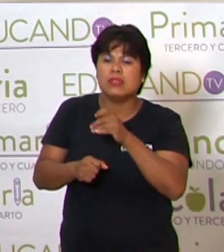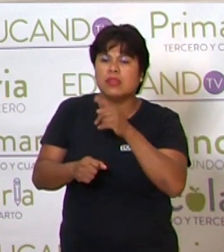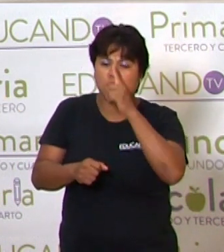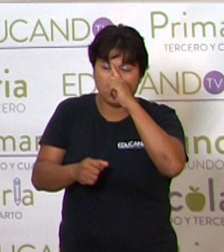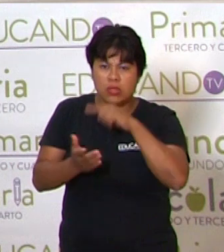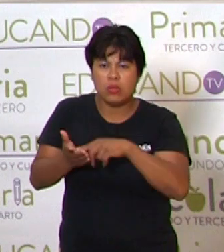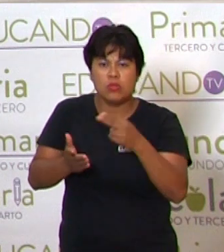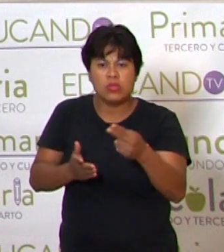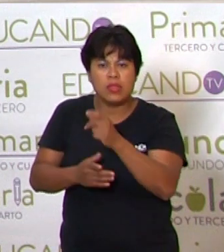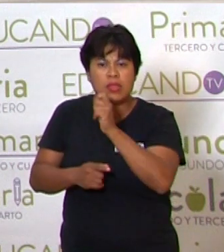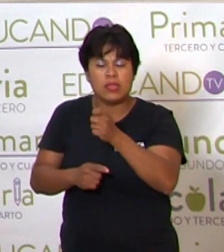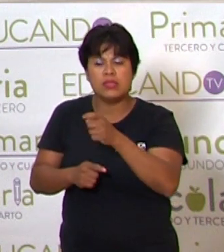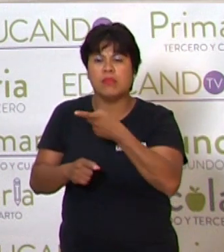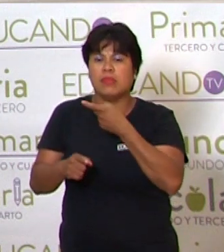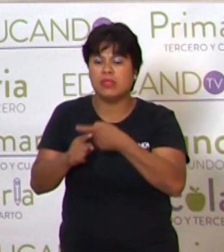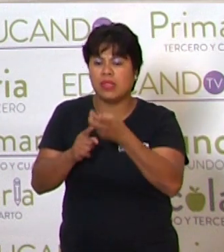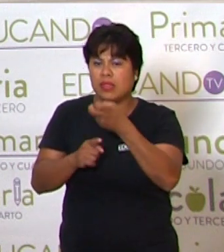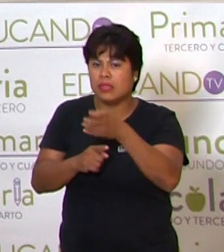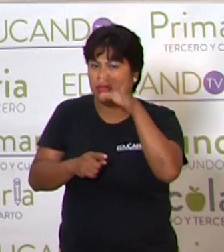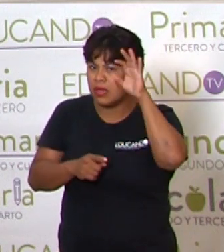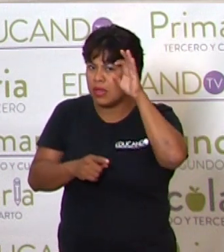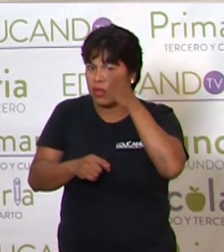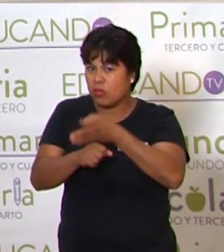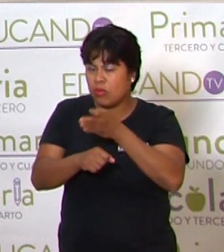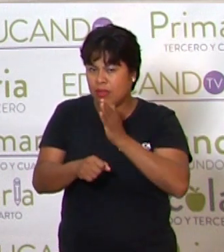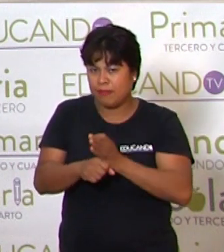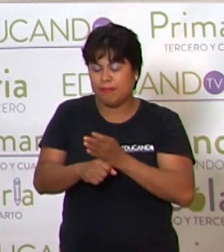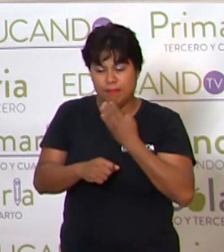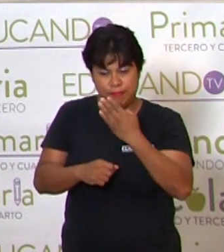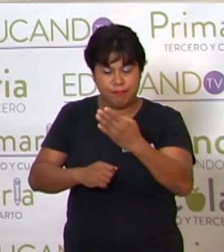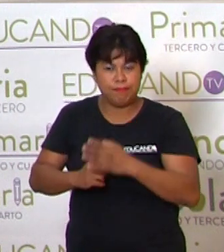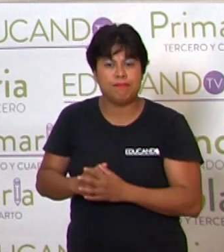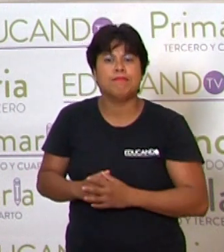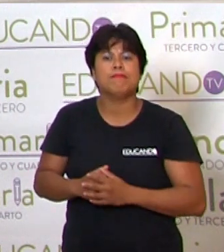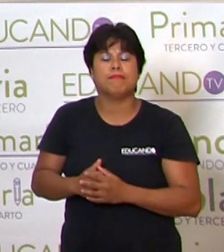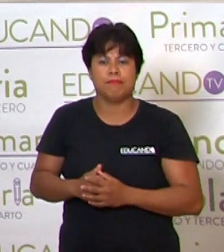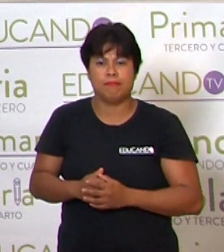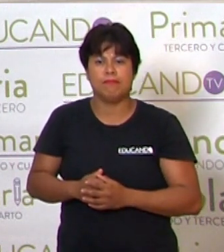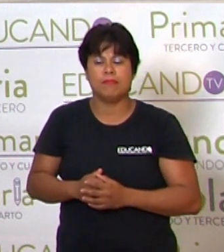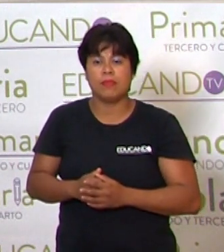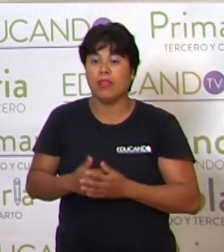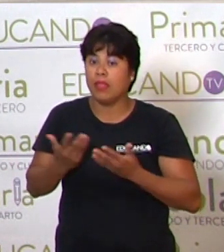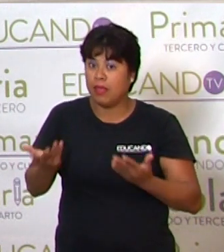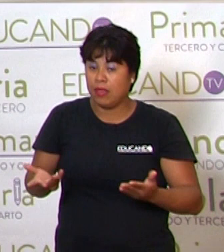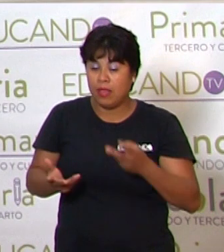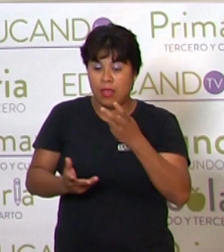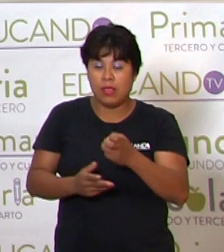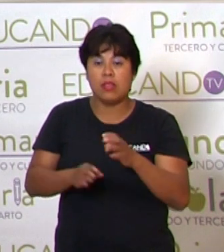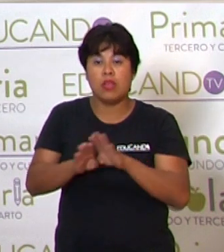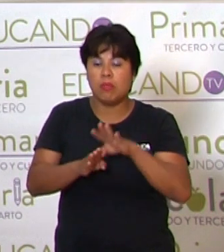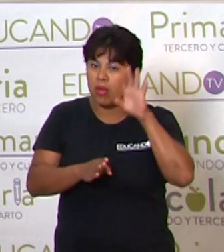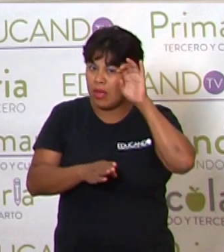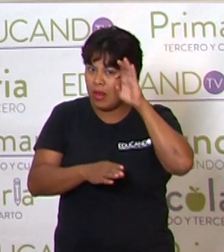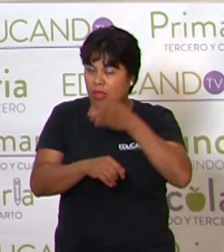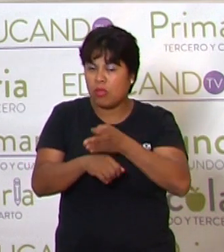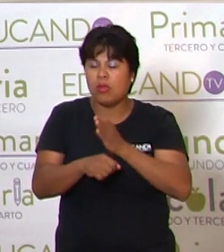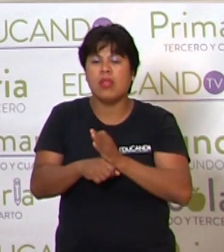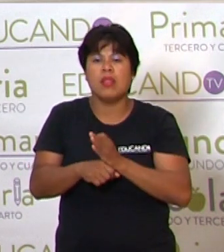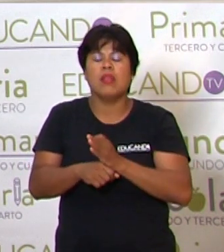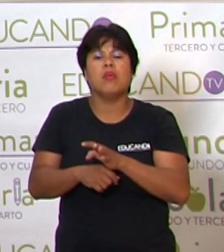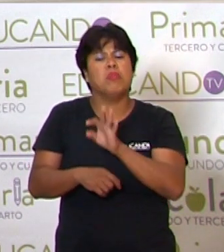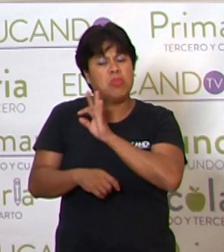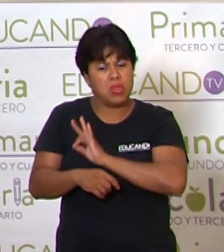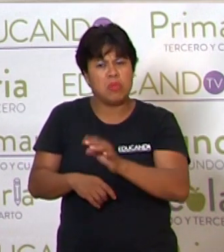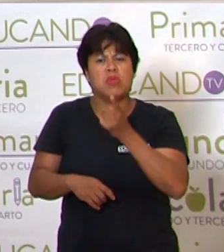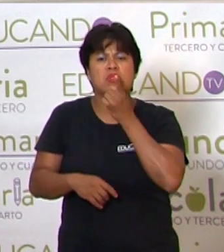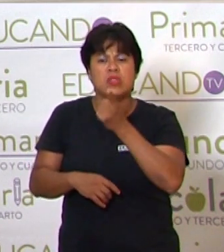ustedes que es el mensaje de esta caricatura? Bien, pues de acuerdo a este tipo de caricatura,